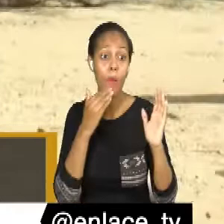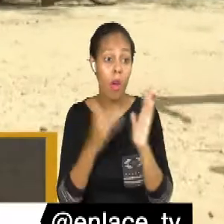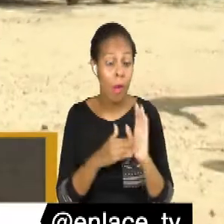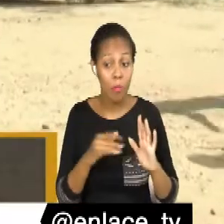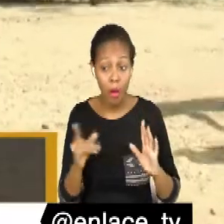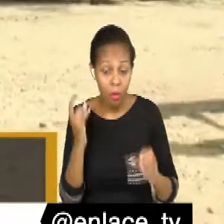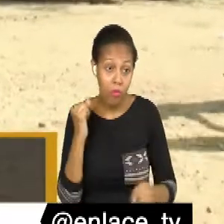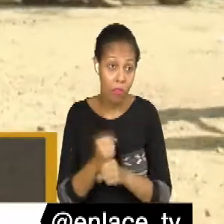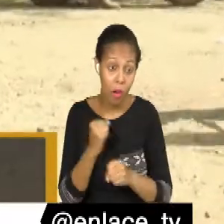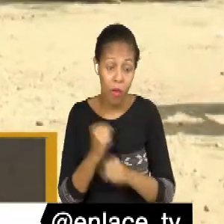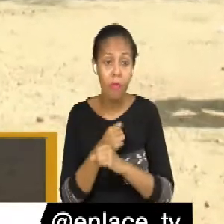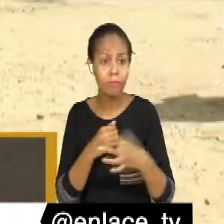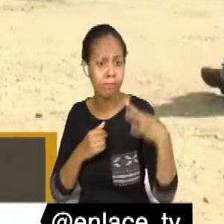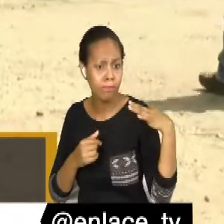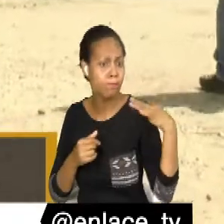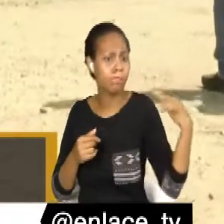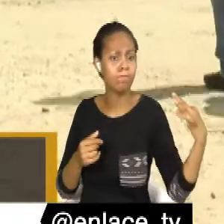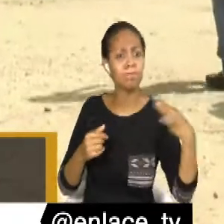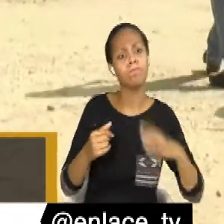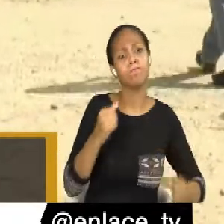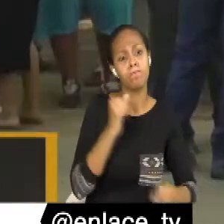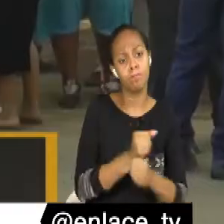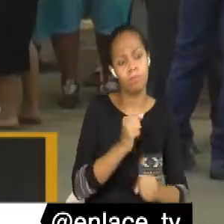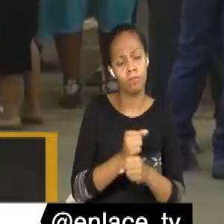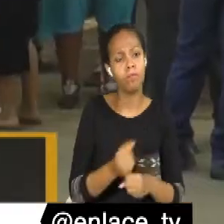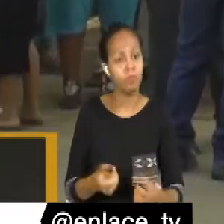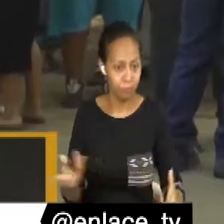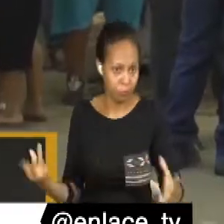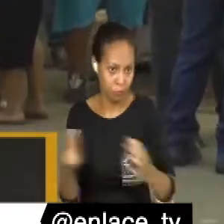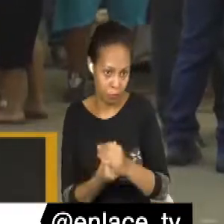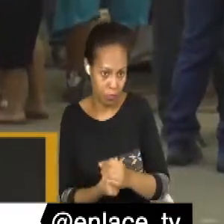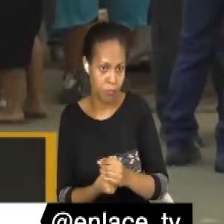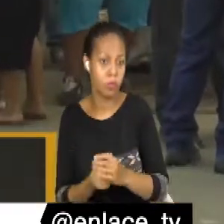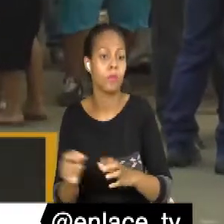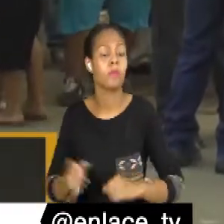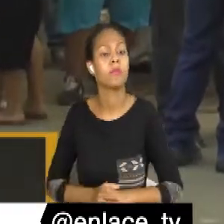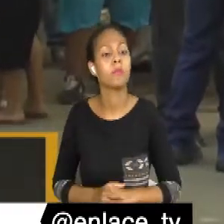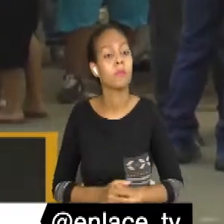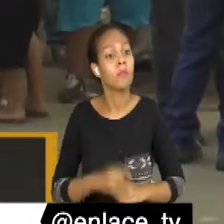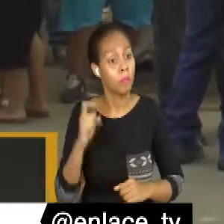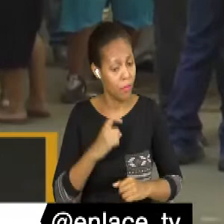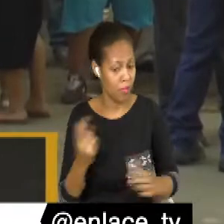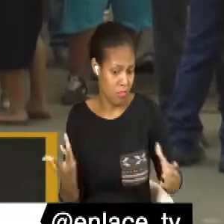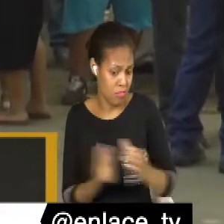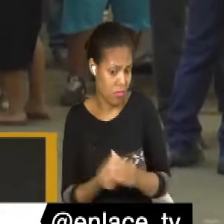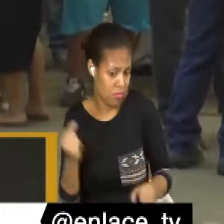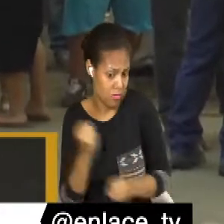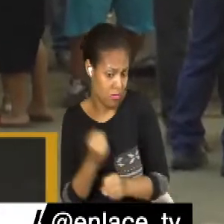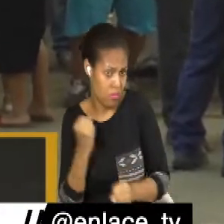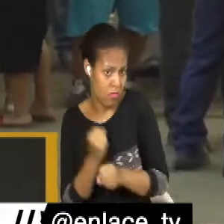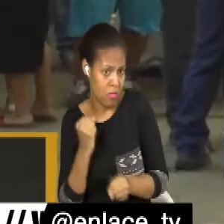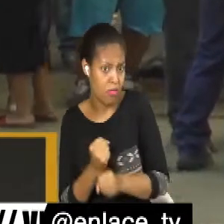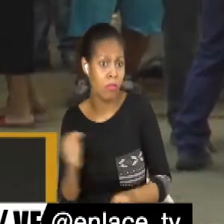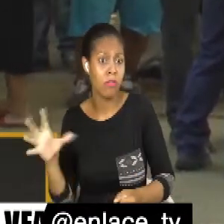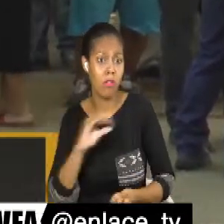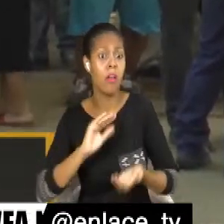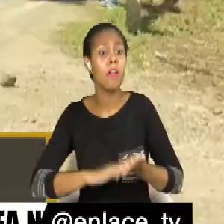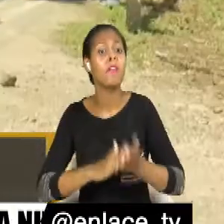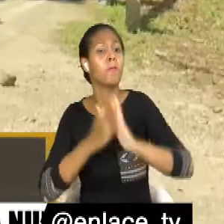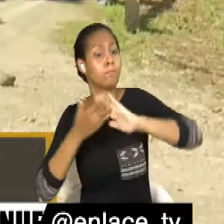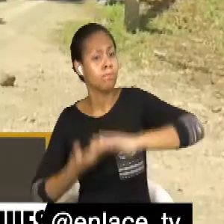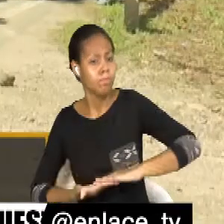la petrolera en la región. La inclusión laboral, hace mucho rato que venimos acá, también las comunidades haciendo paros,